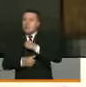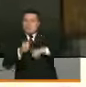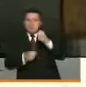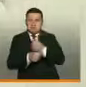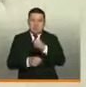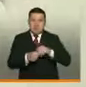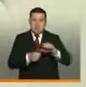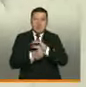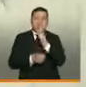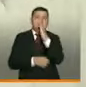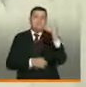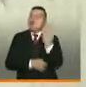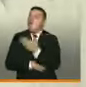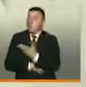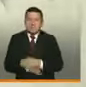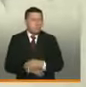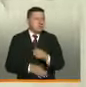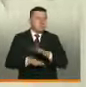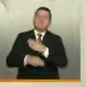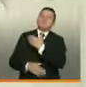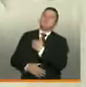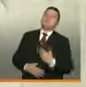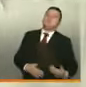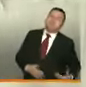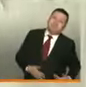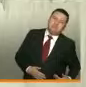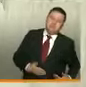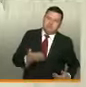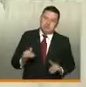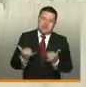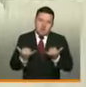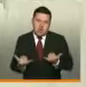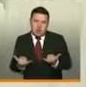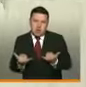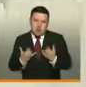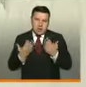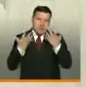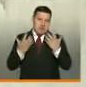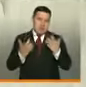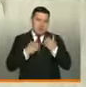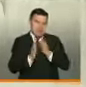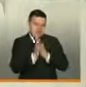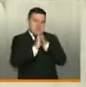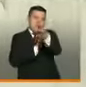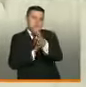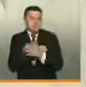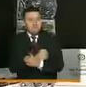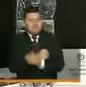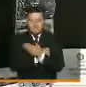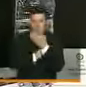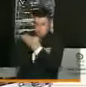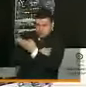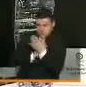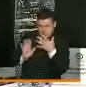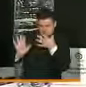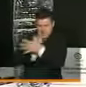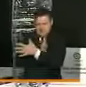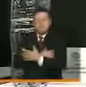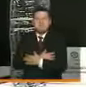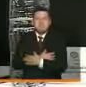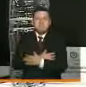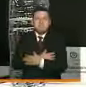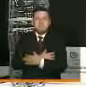la ciudad de barranquilla presidente hoy quisiera mandarle un mensaje a usted que